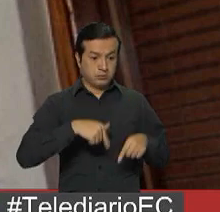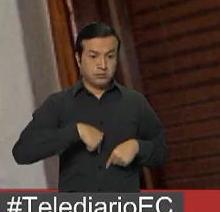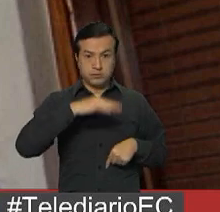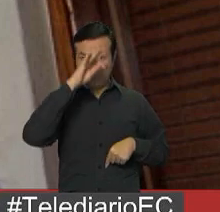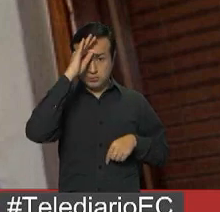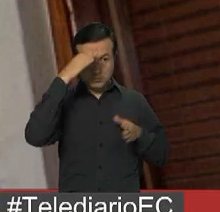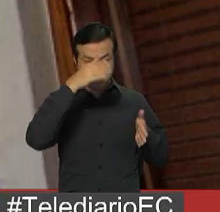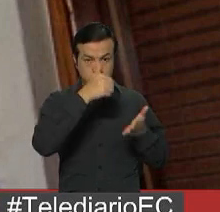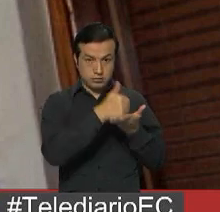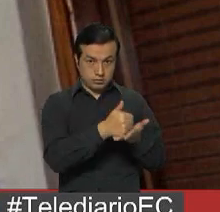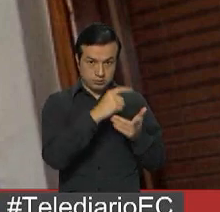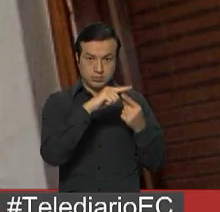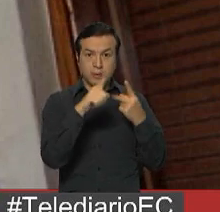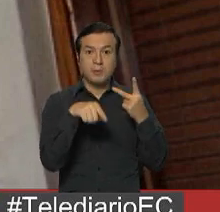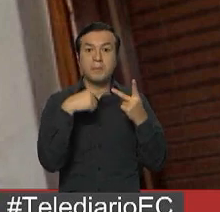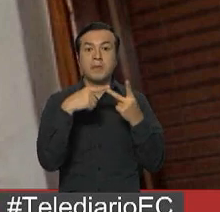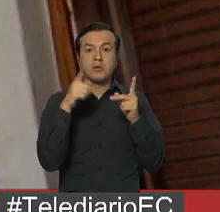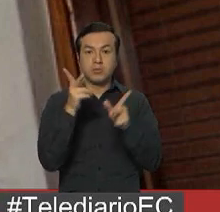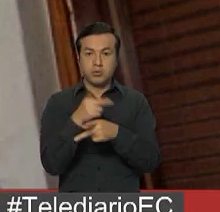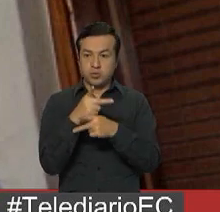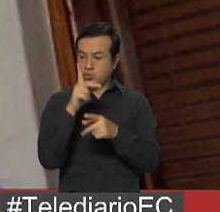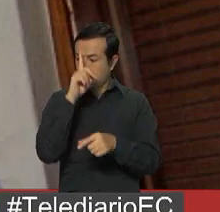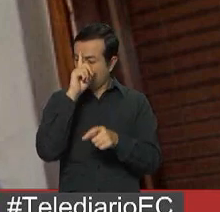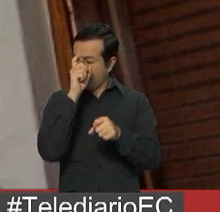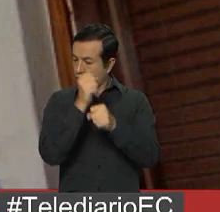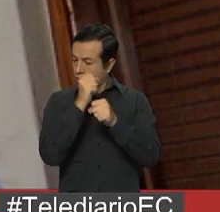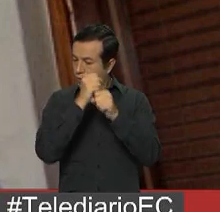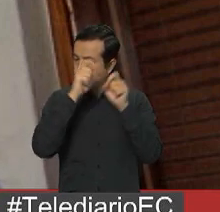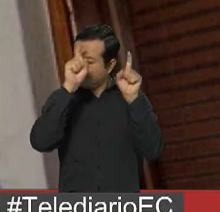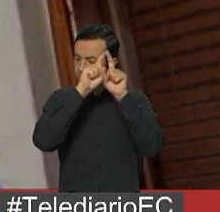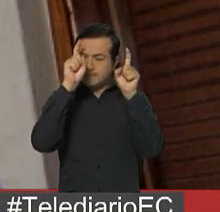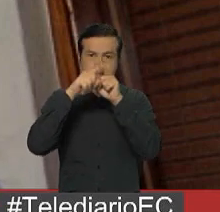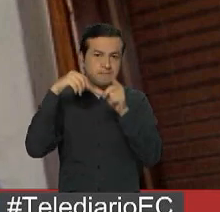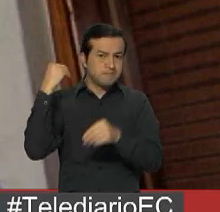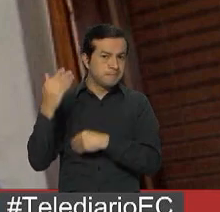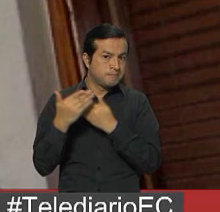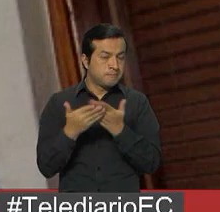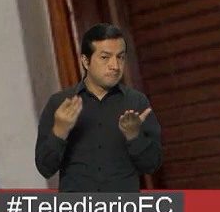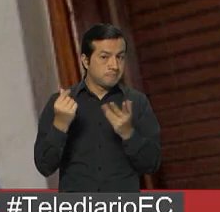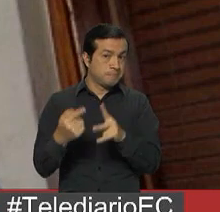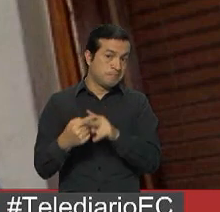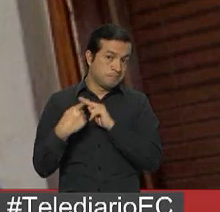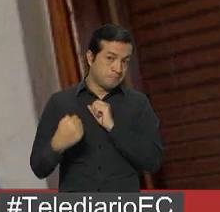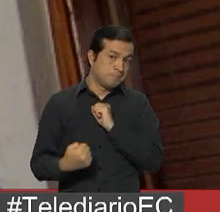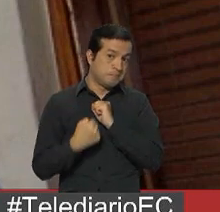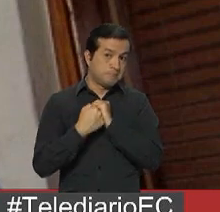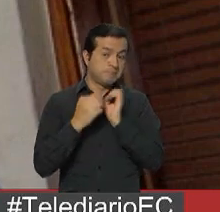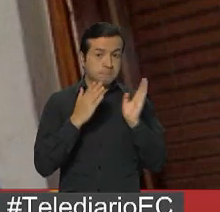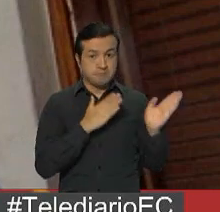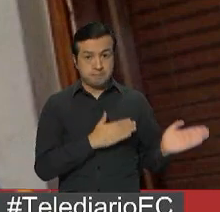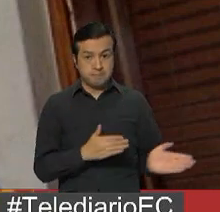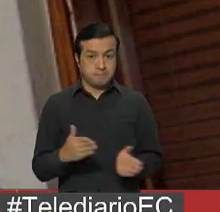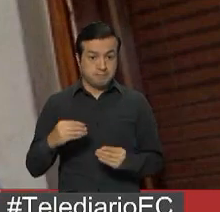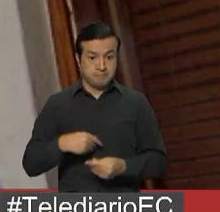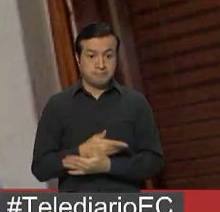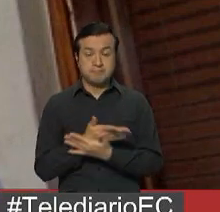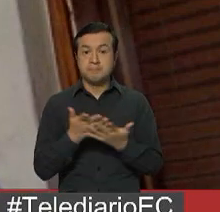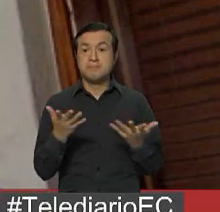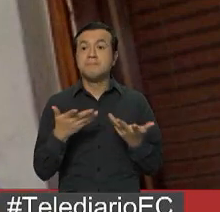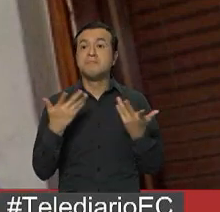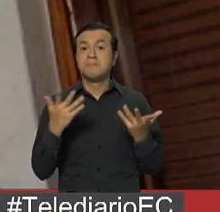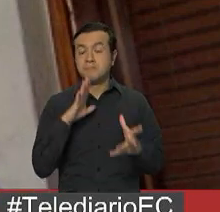pero también para el sector productivo hemos solicitado que se nos den líneas de crédito que permitan refinanciar